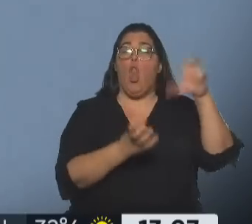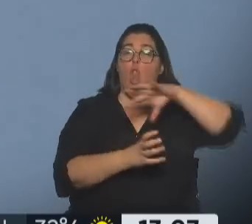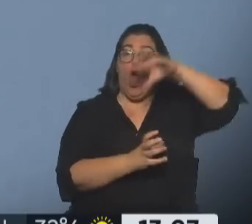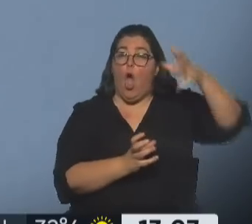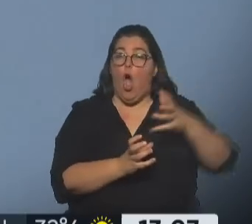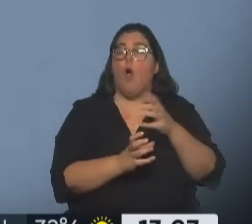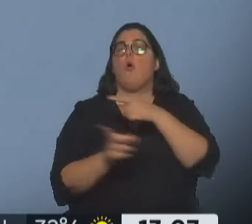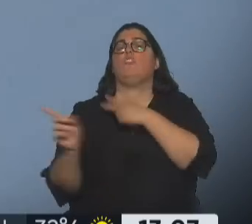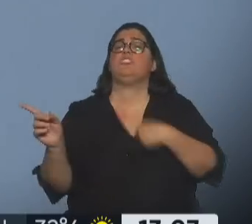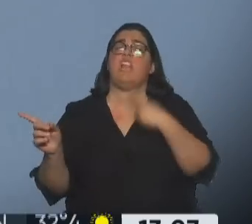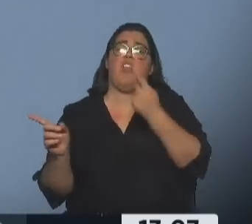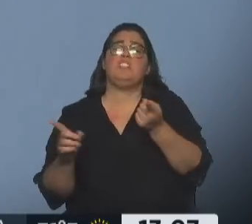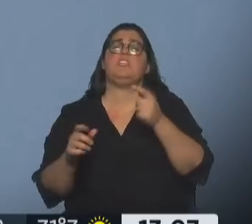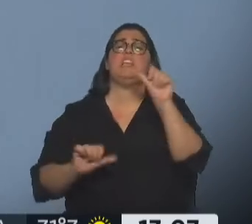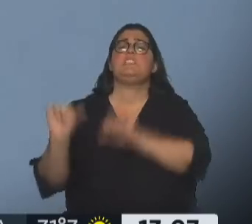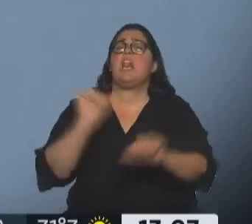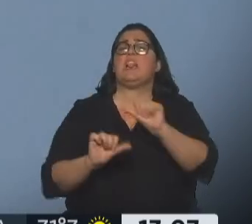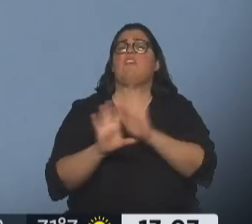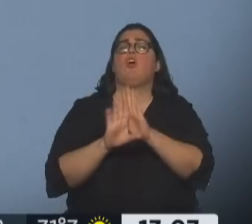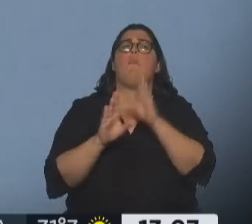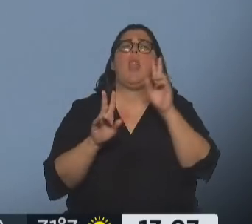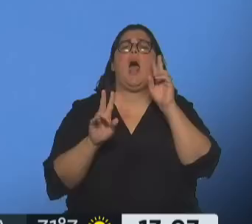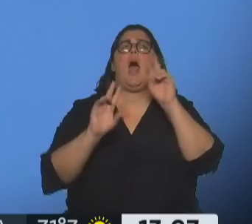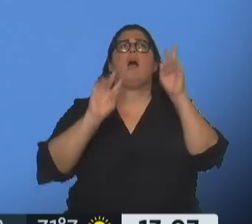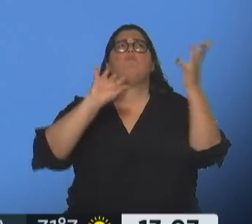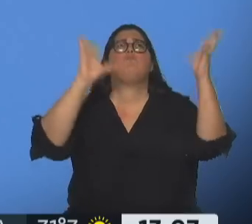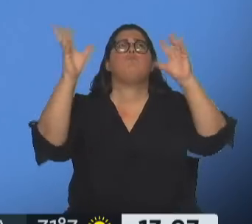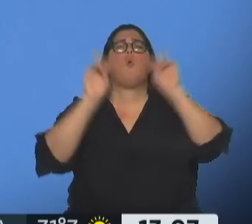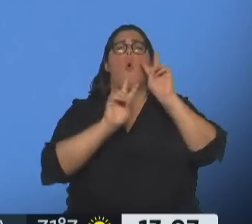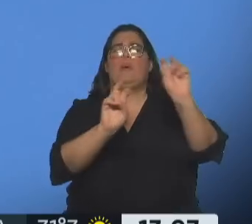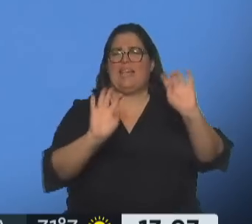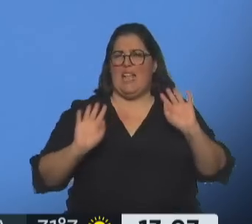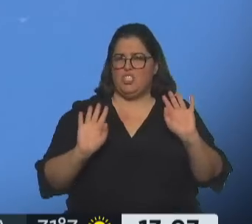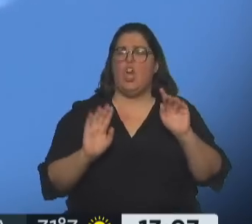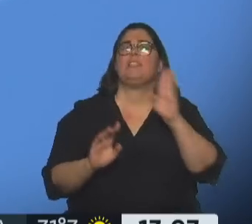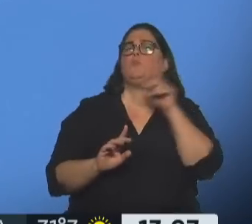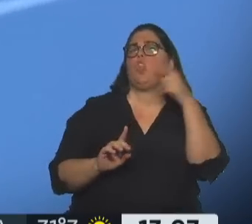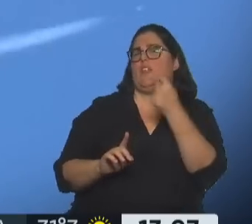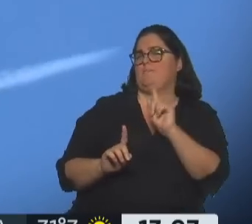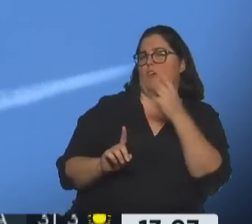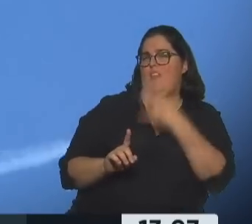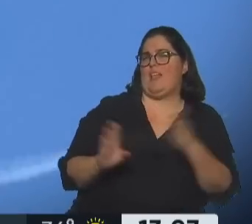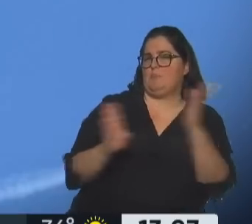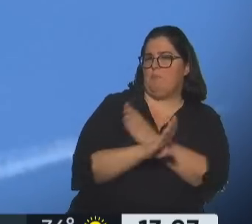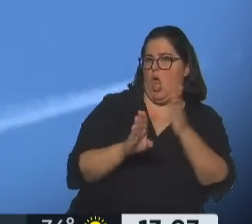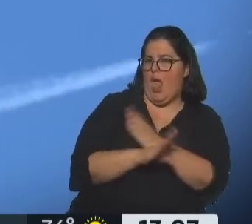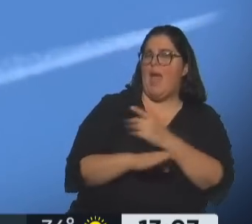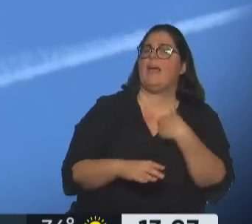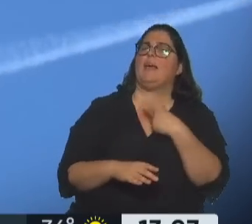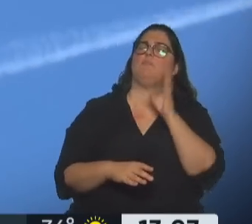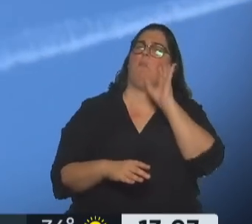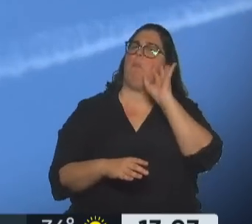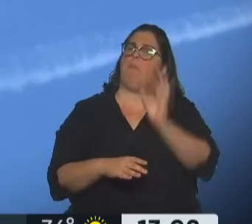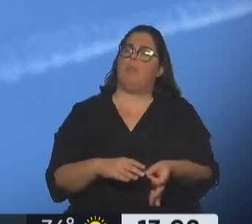científico según Beijing y con propósitos de espionaje, según la Casa Blanca, puso de manifiesto la fragilidad de las relaciones bilaterales y la falta de